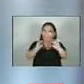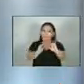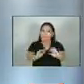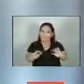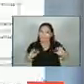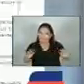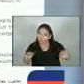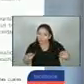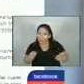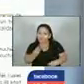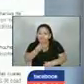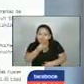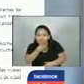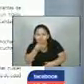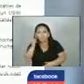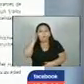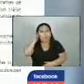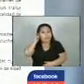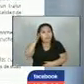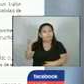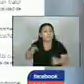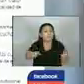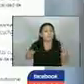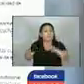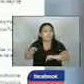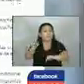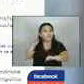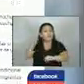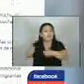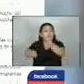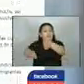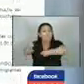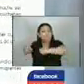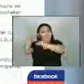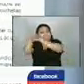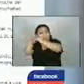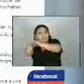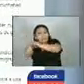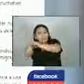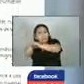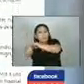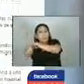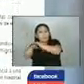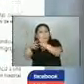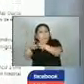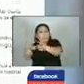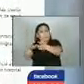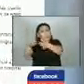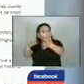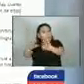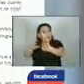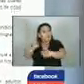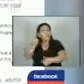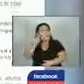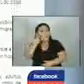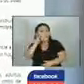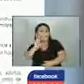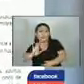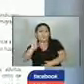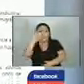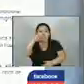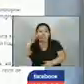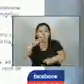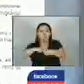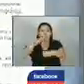personas de la tercera edad estaban en este tráiler pues prácticamente hacinados De dónde eran